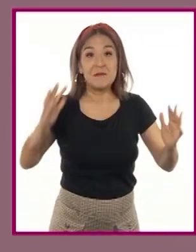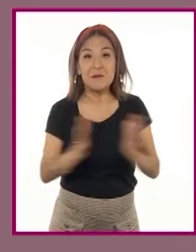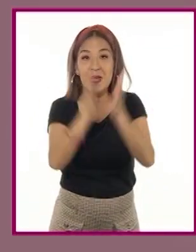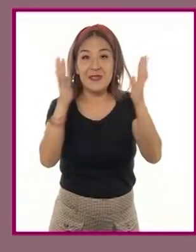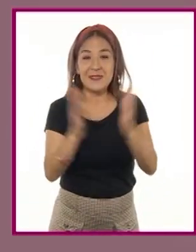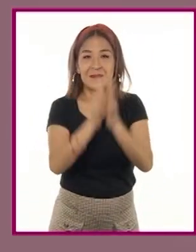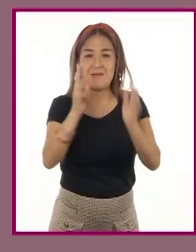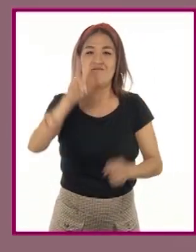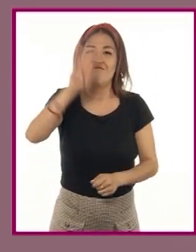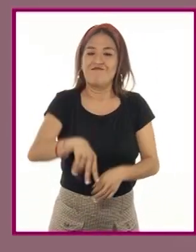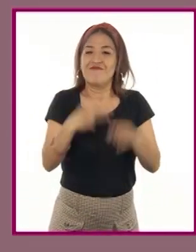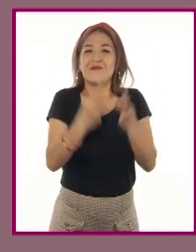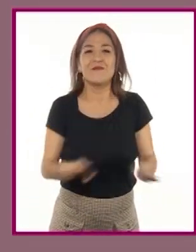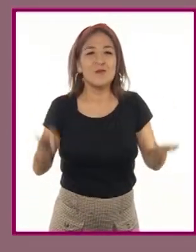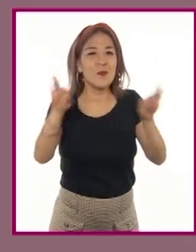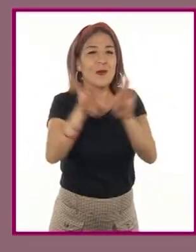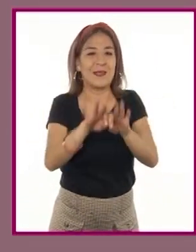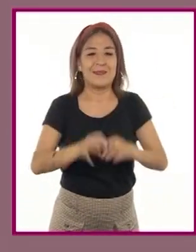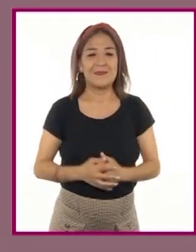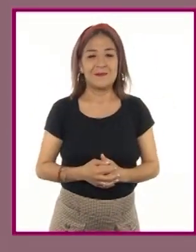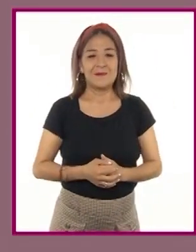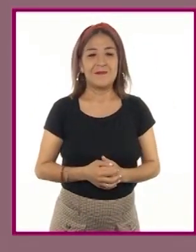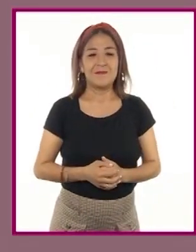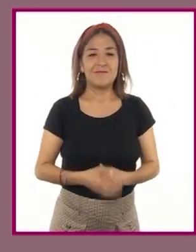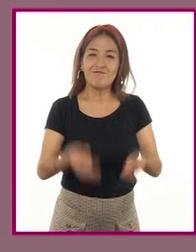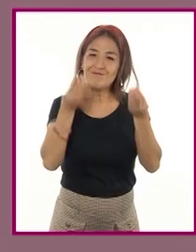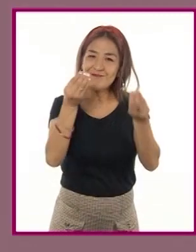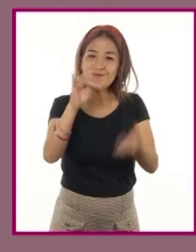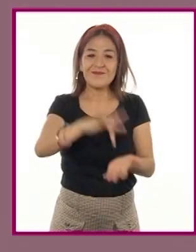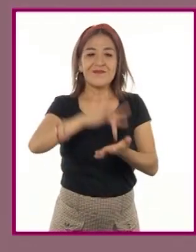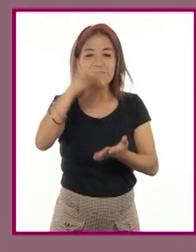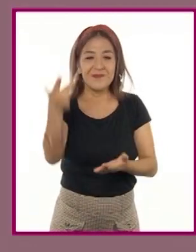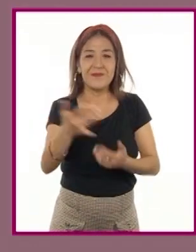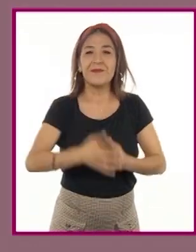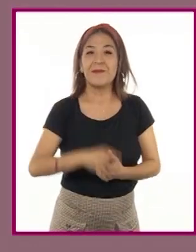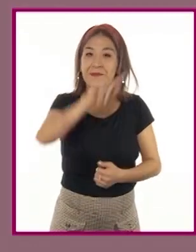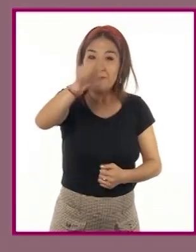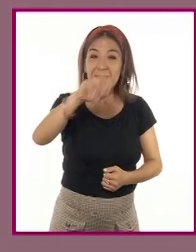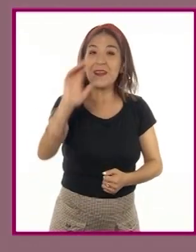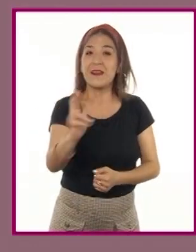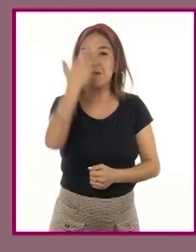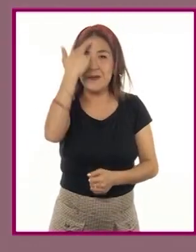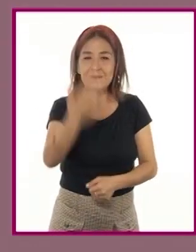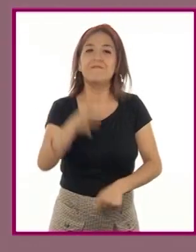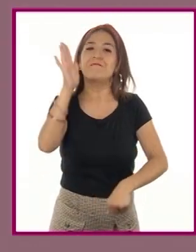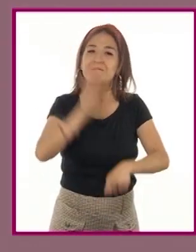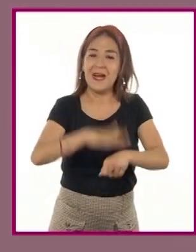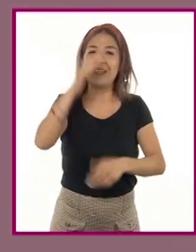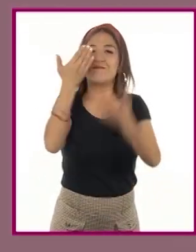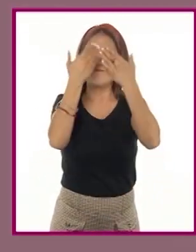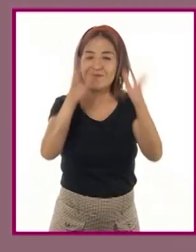participación es muy importante. Muchas gracias y recuerden que aún queda